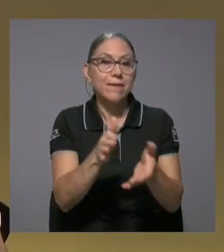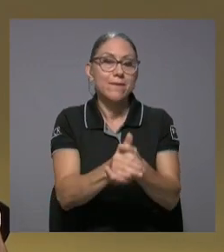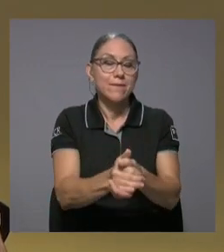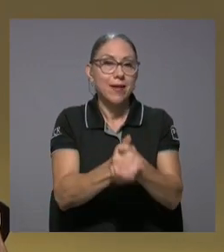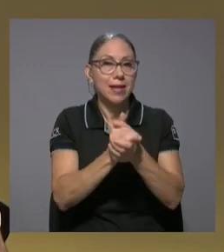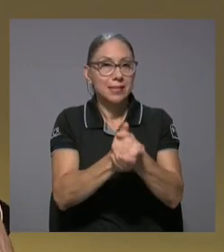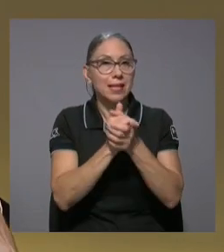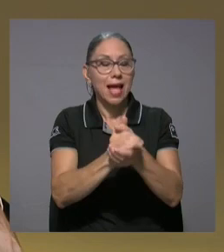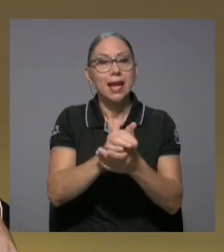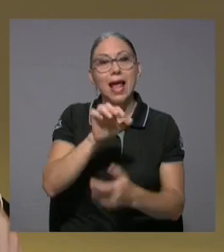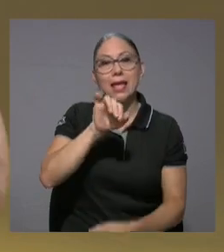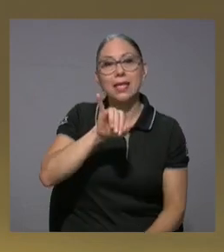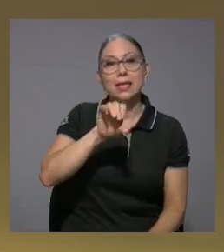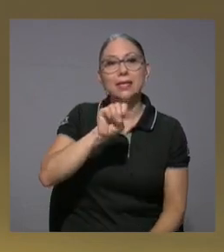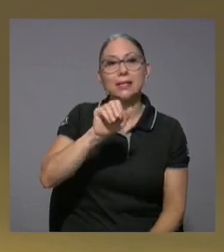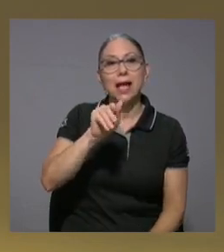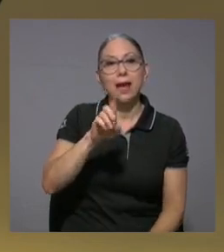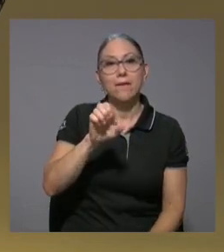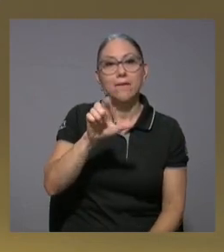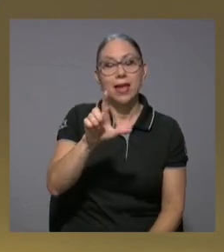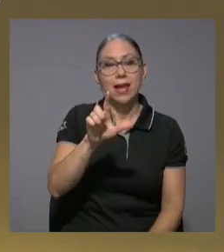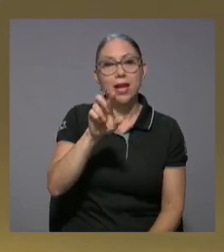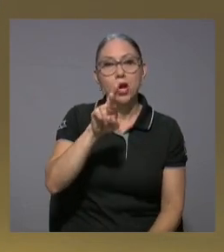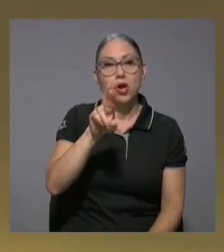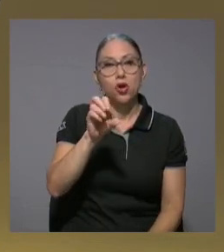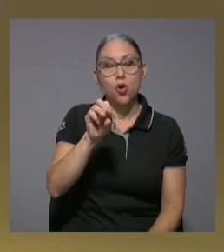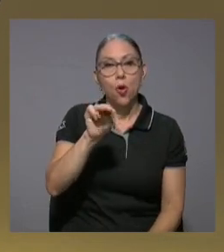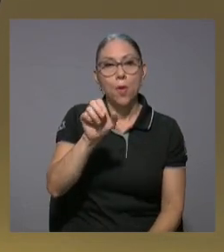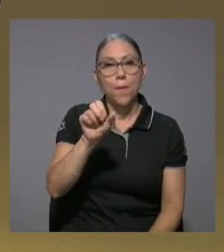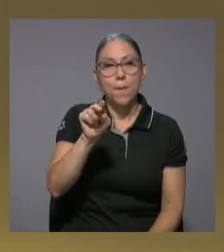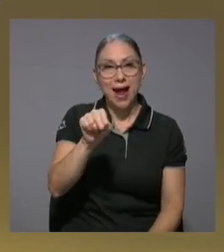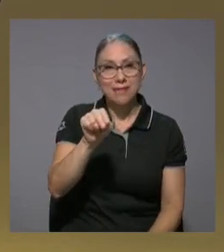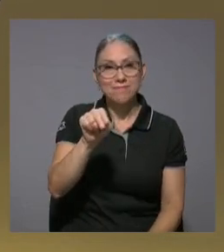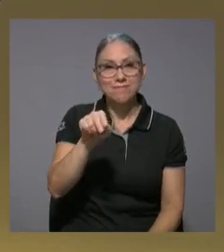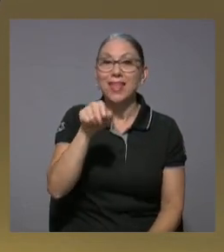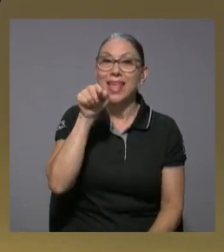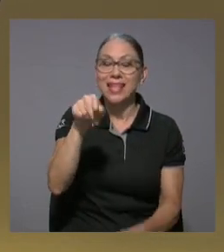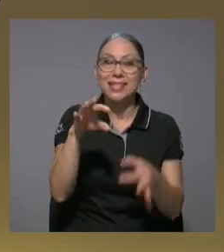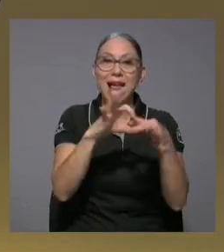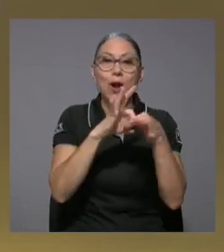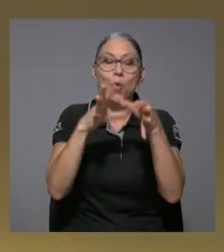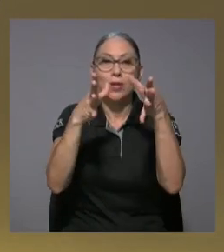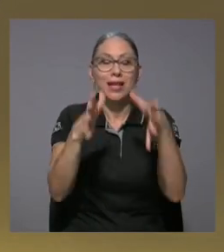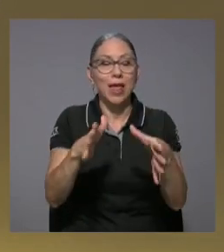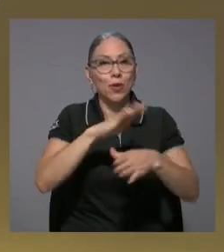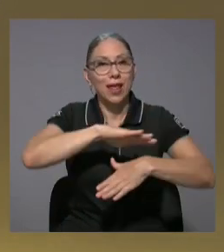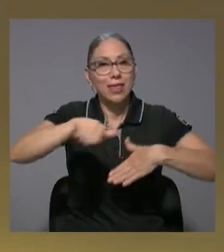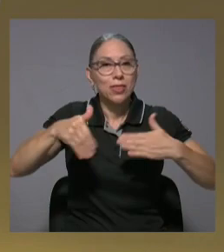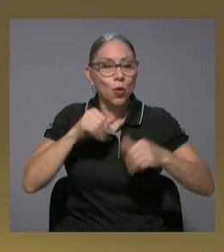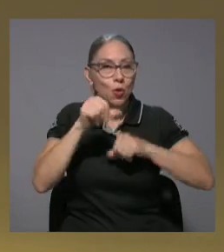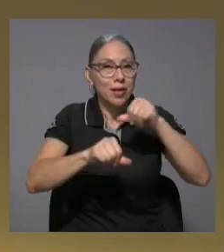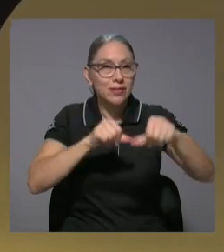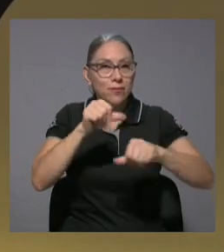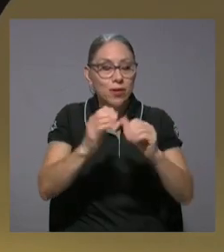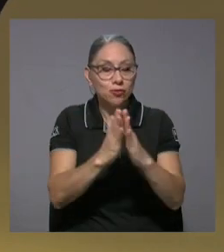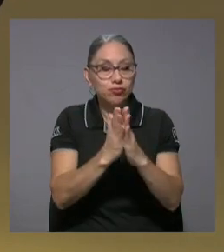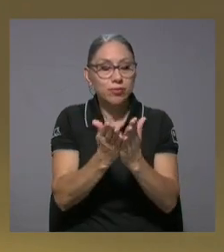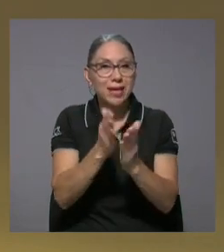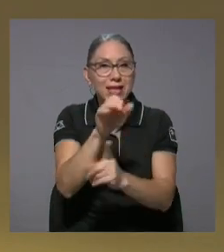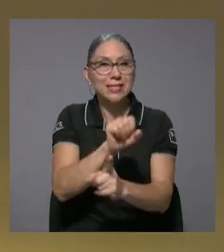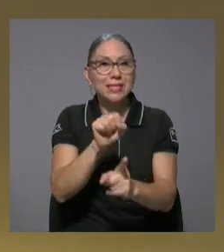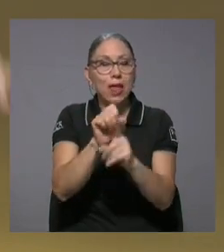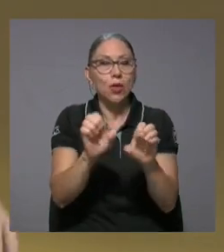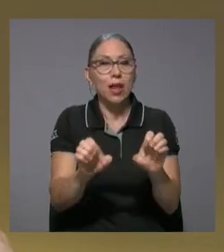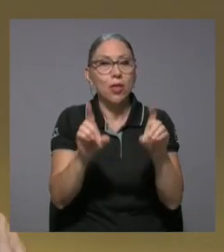felicitar a Isabel Román, que es la coordinadora de todo el esfuerzo del Estado de la Educación. Aquí